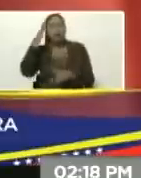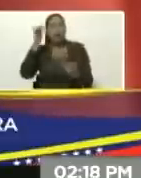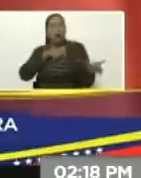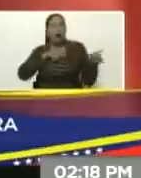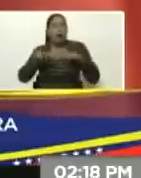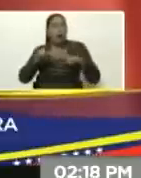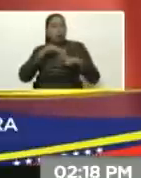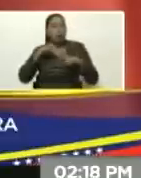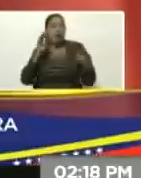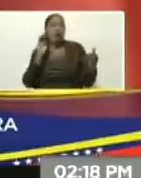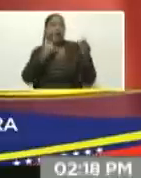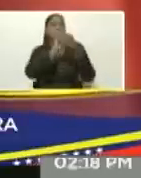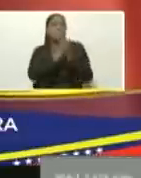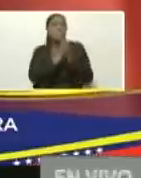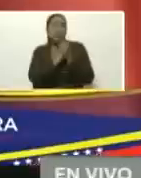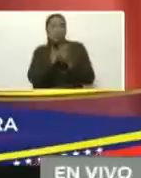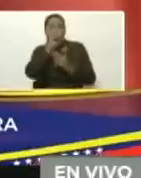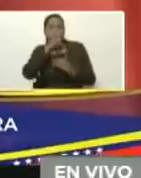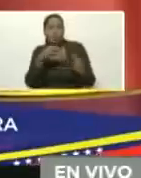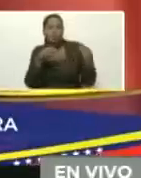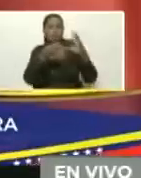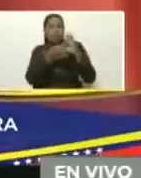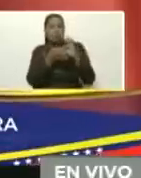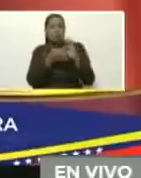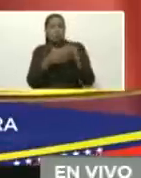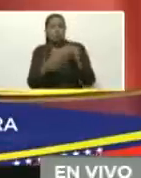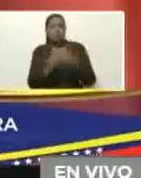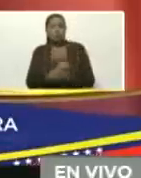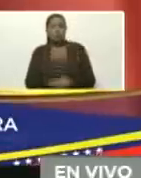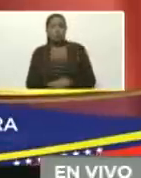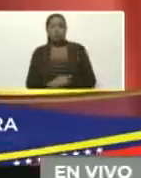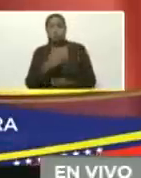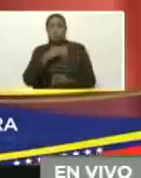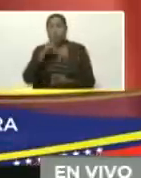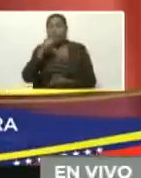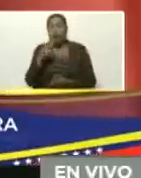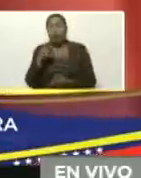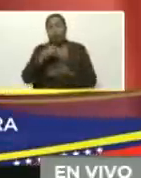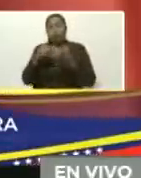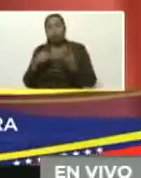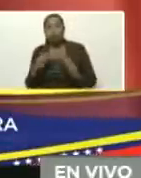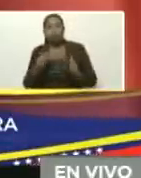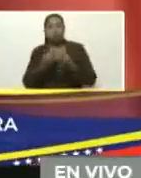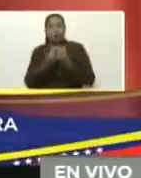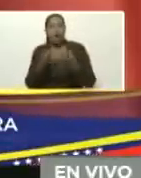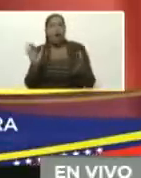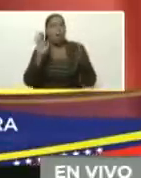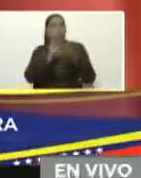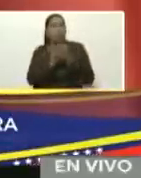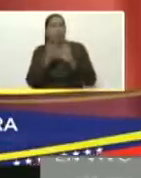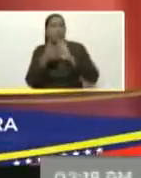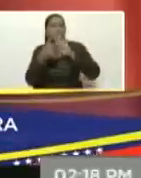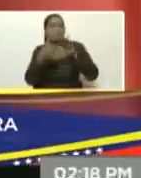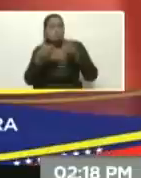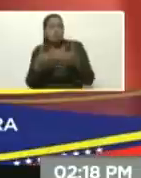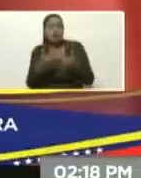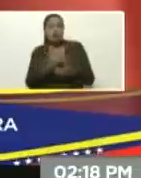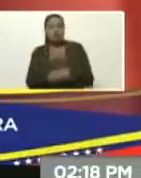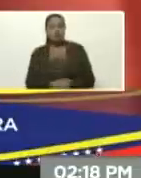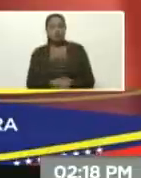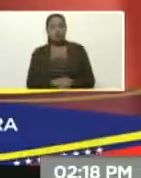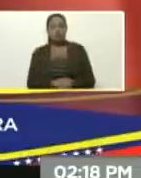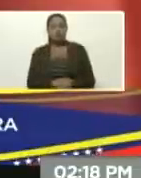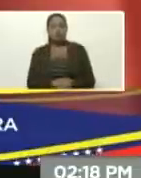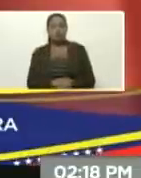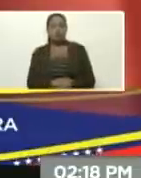somos amigos en los malos momentos y tenemos una amistad ejemplar.